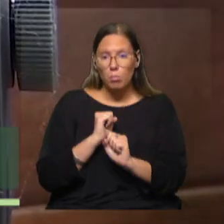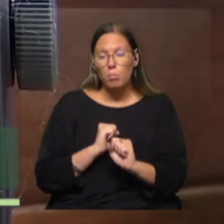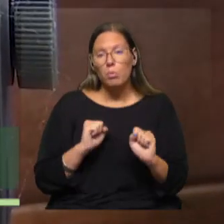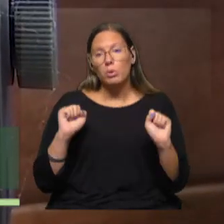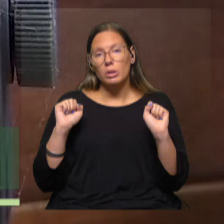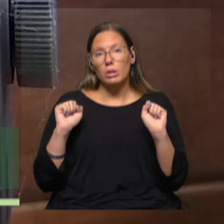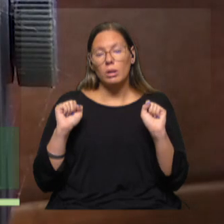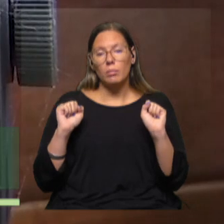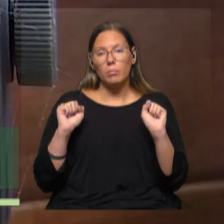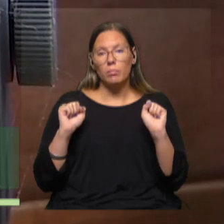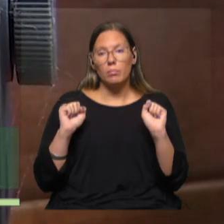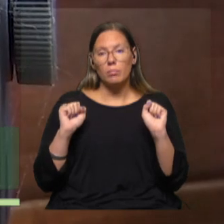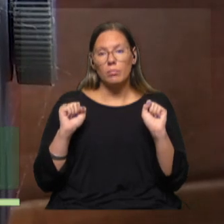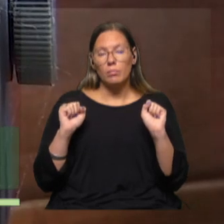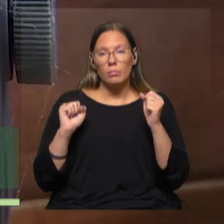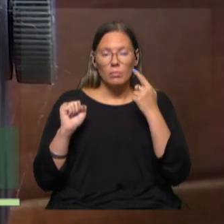de alguna manera